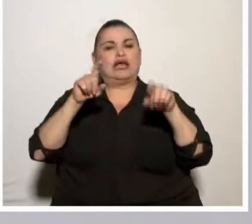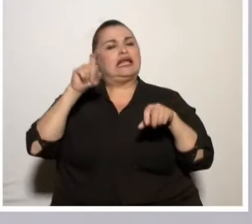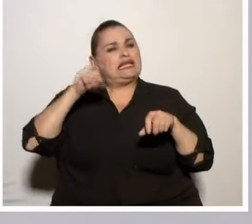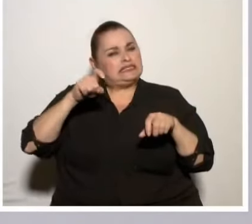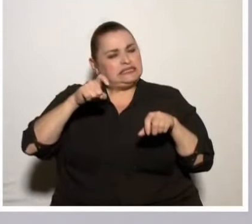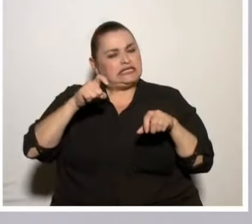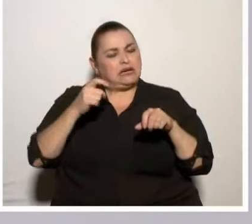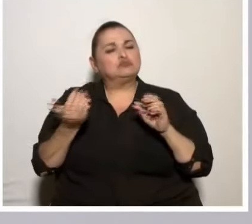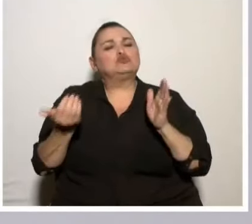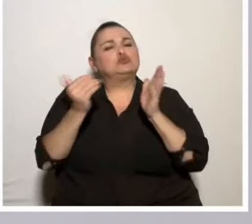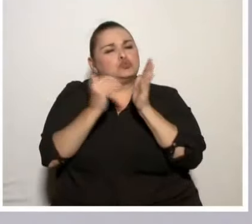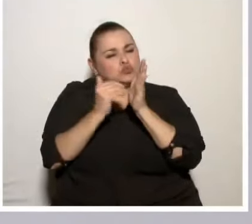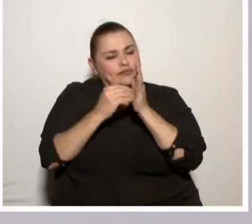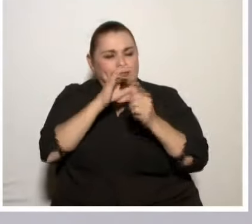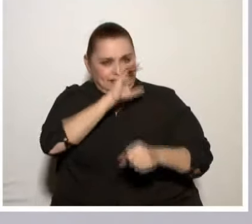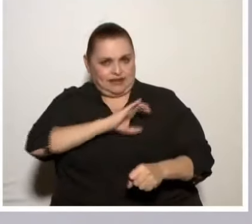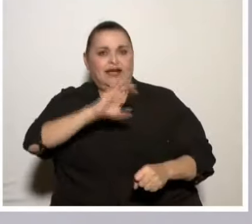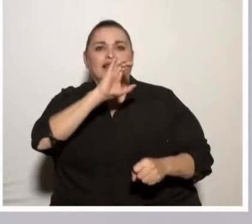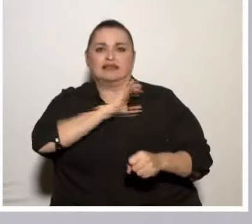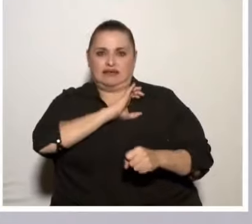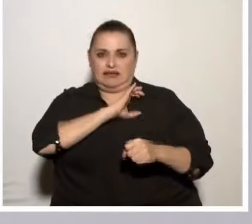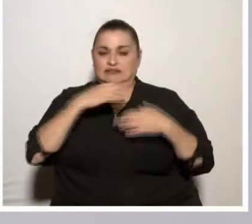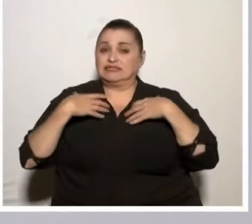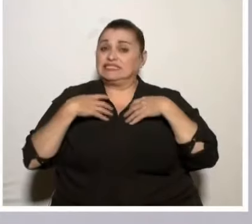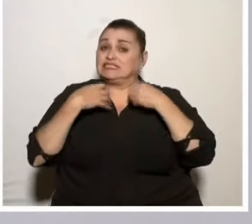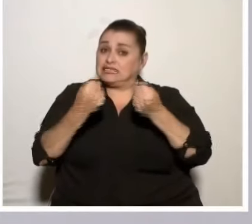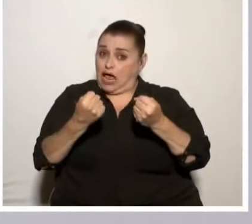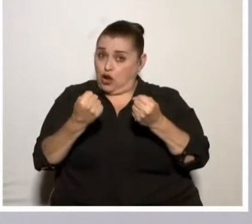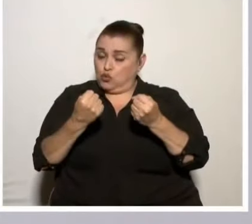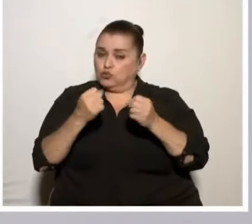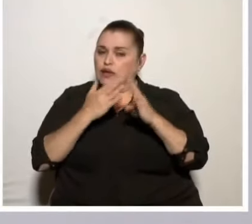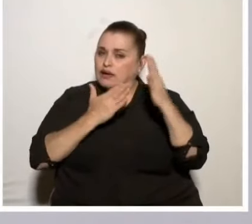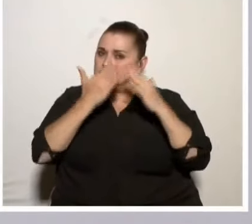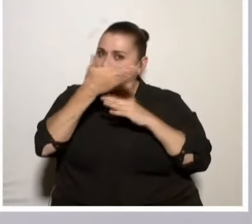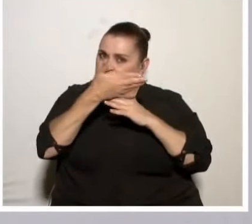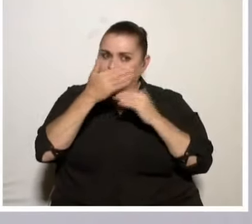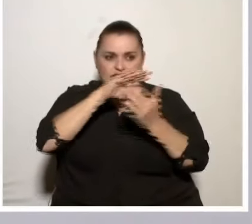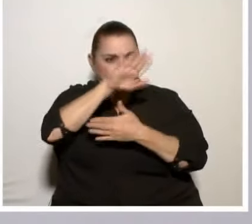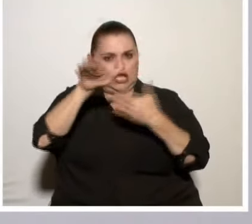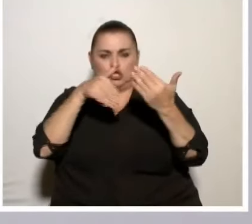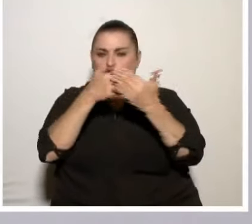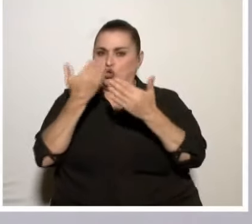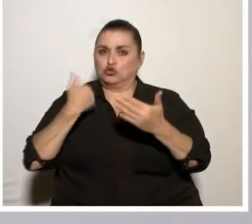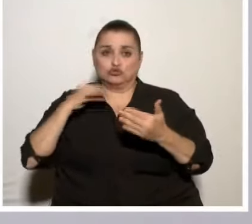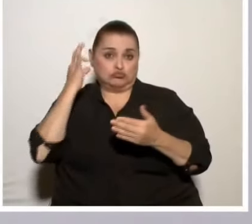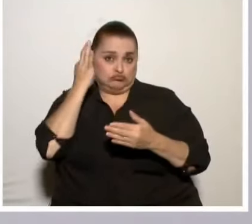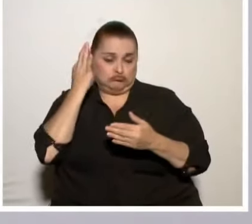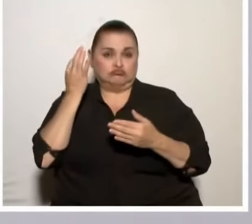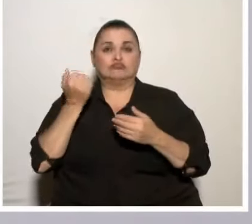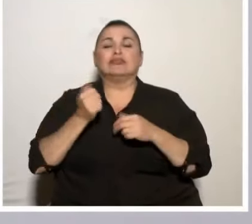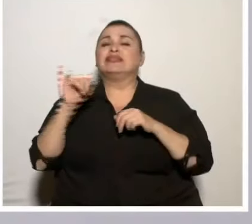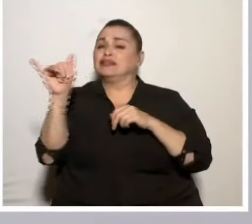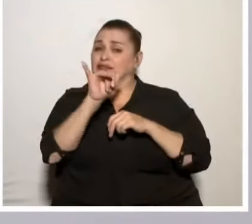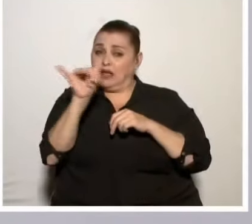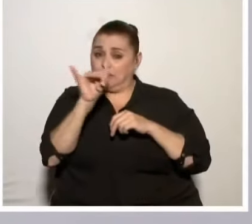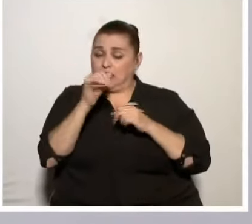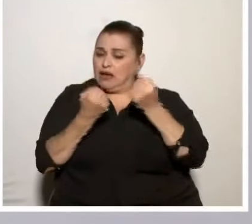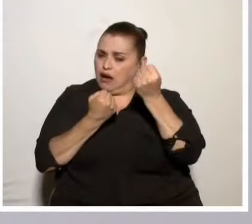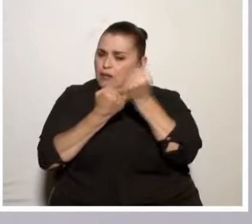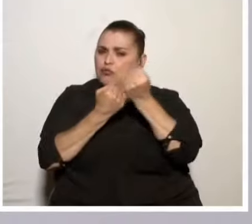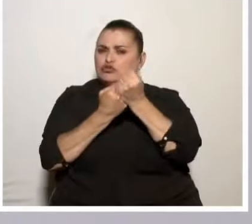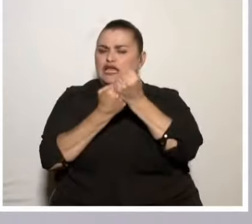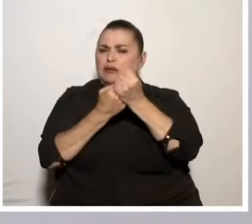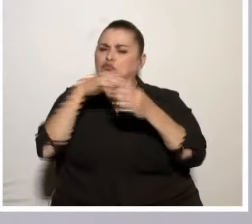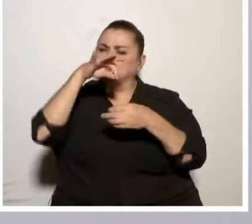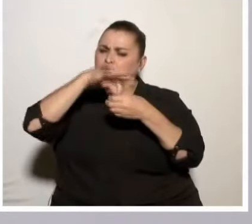sea nuevamente de calidad, con una salud que sea accesible a todos los y las ciudadanas, pero que también apoyemos al